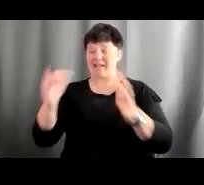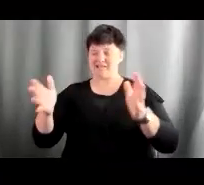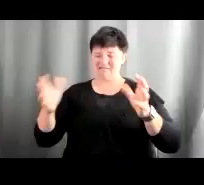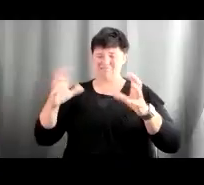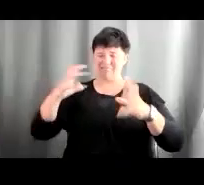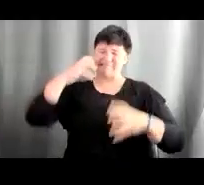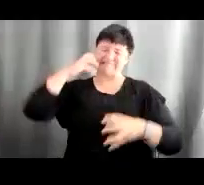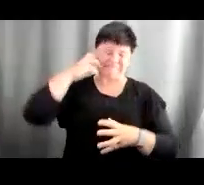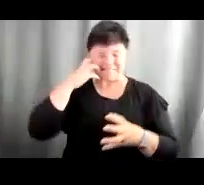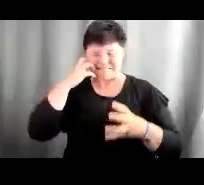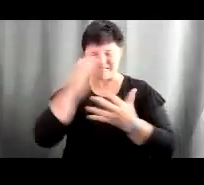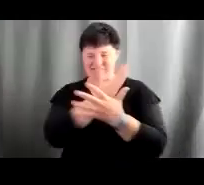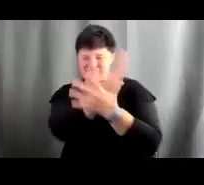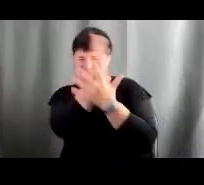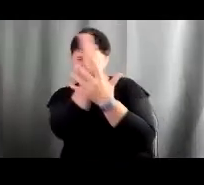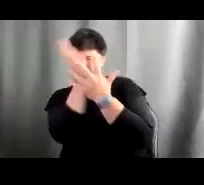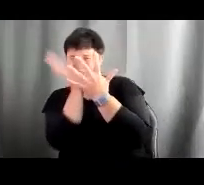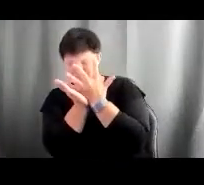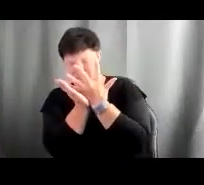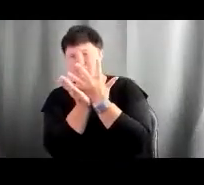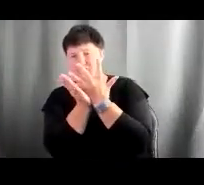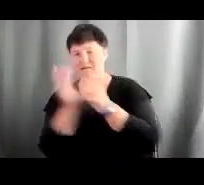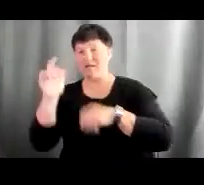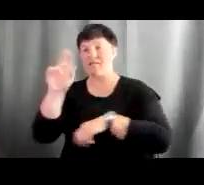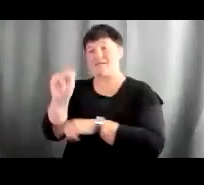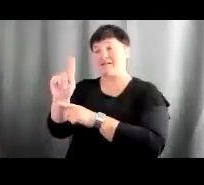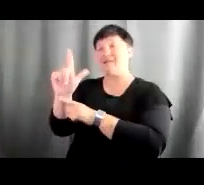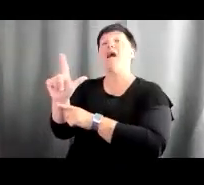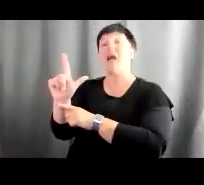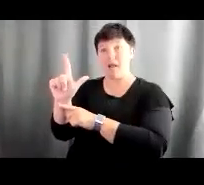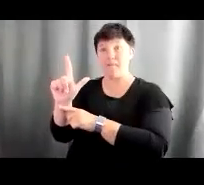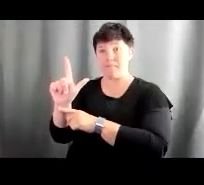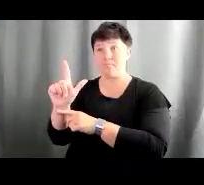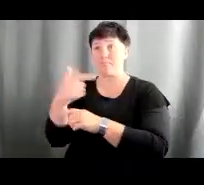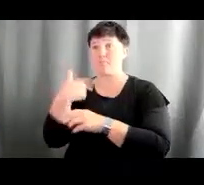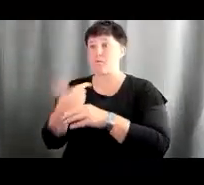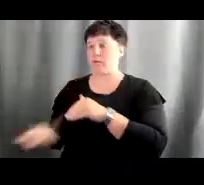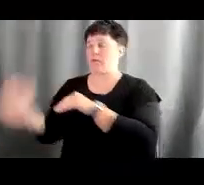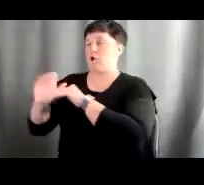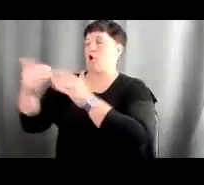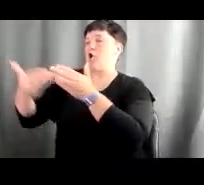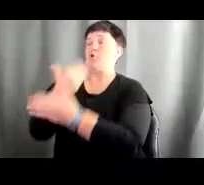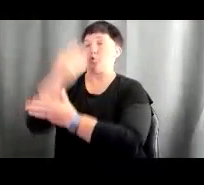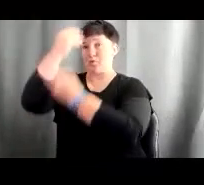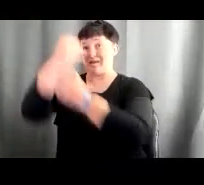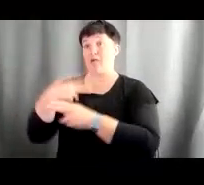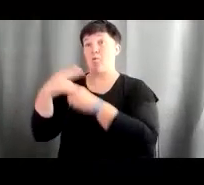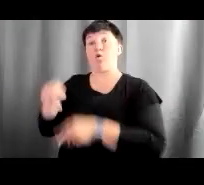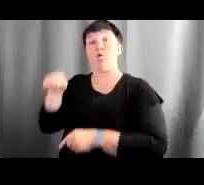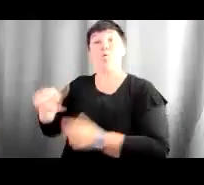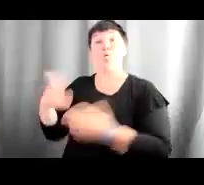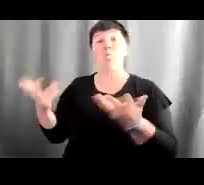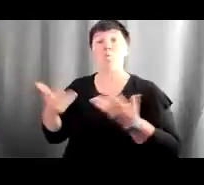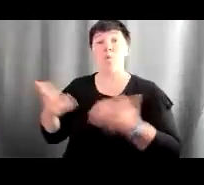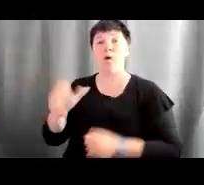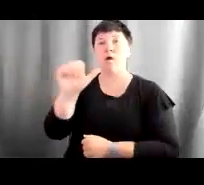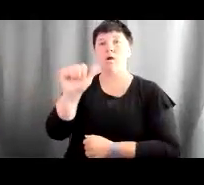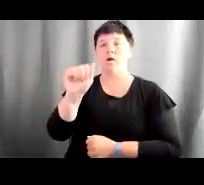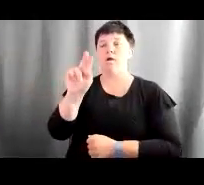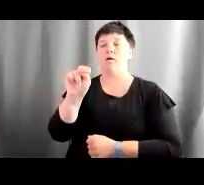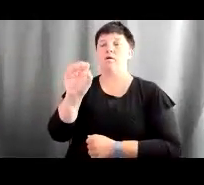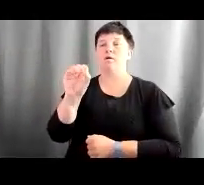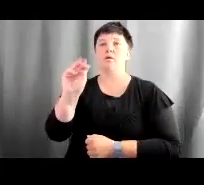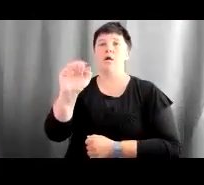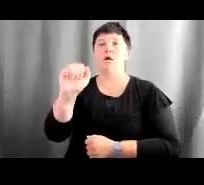ese registro de la luz nocturna, y hemos generado un nuevo producto de datos encima de él, llamando a este producto de datos una